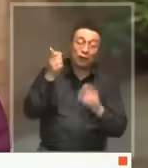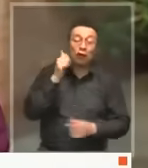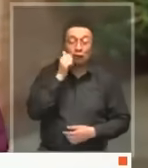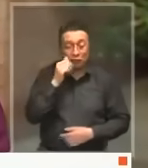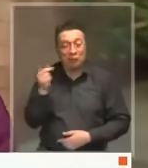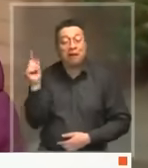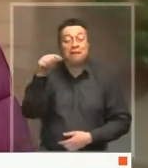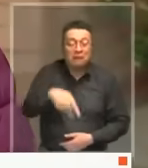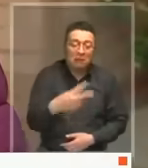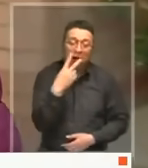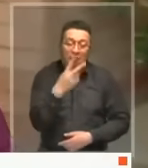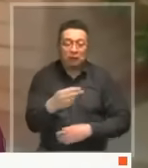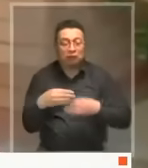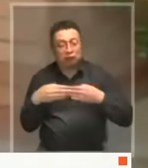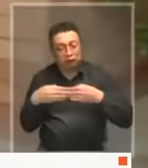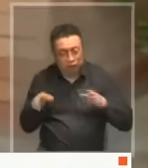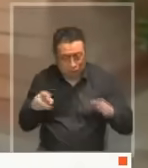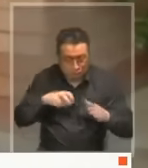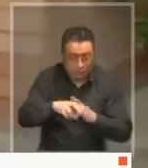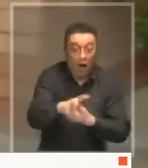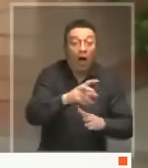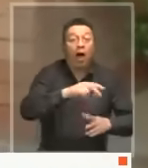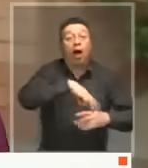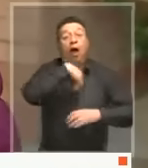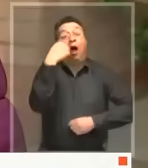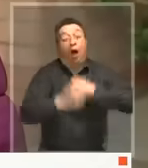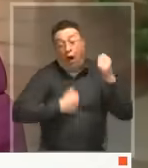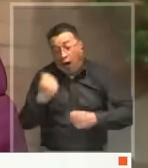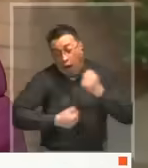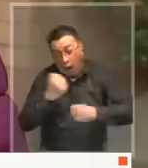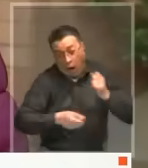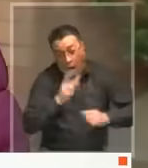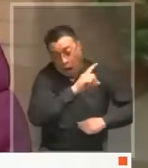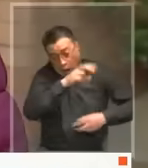hola. Y después cuando bajó, iba